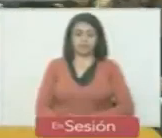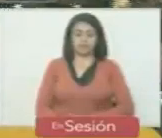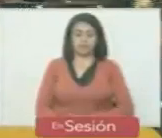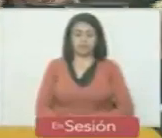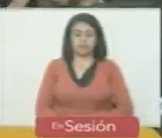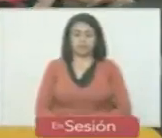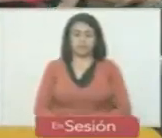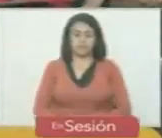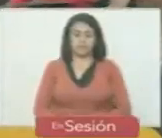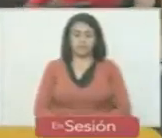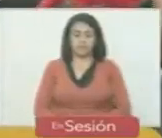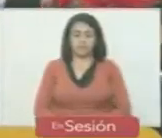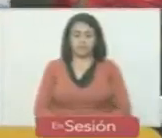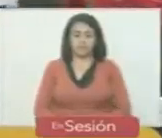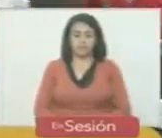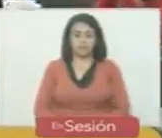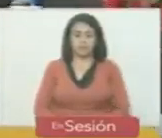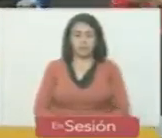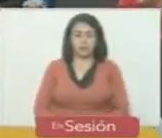Acatajamoni,